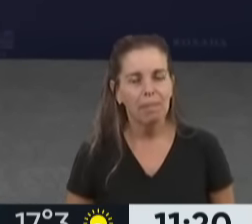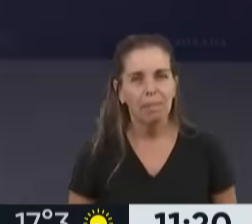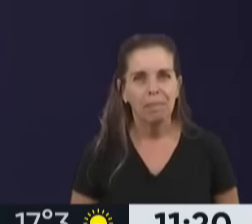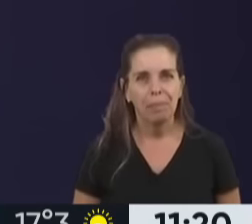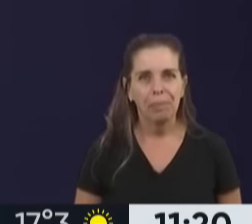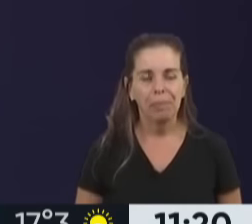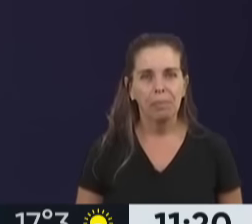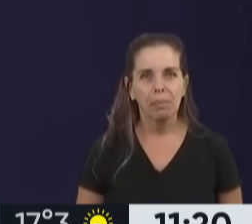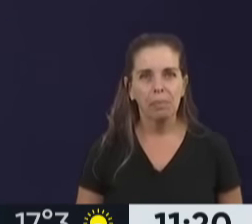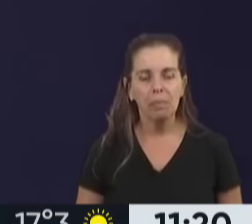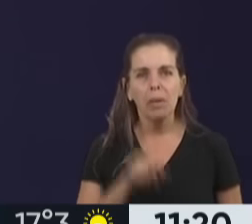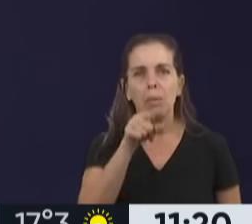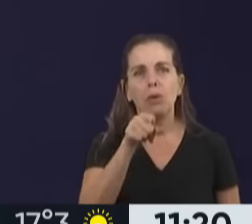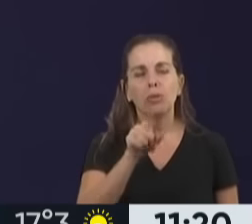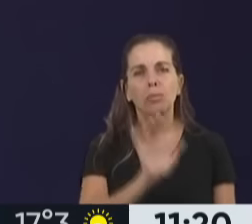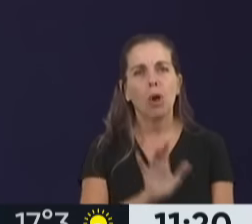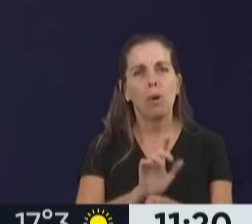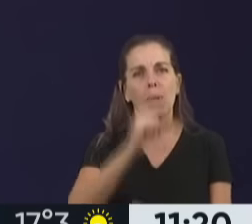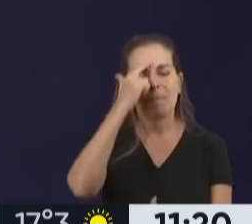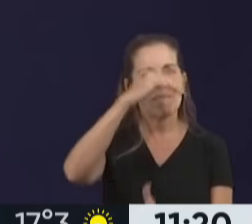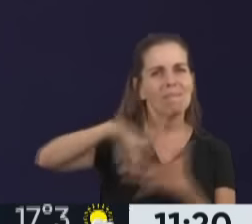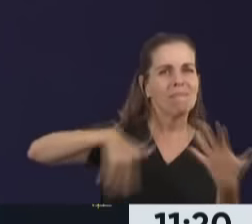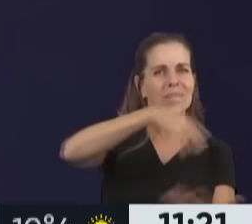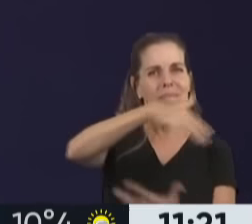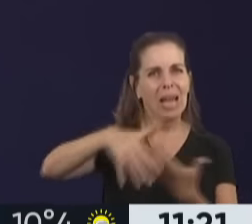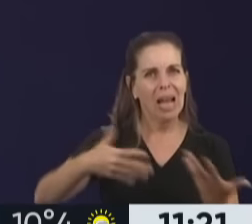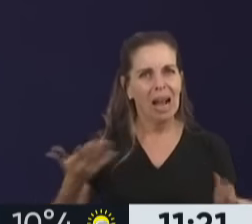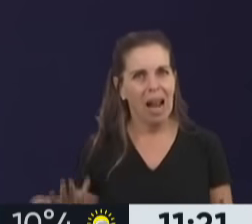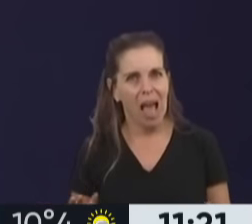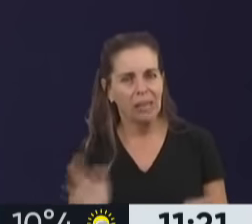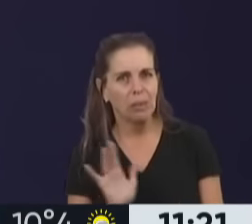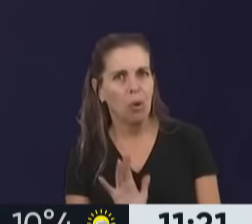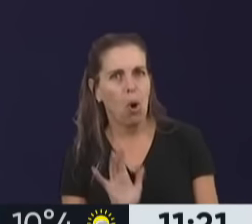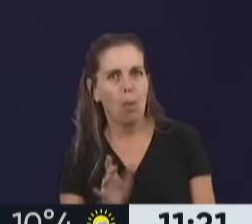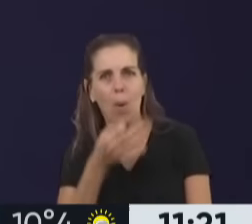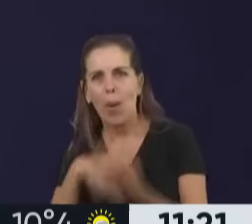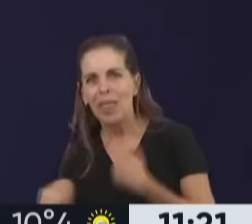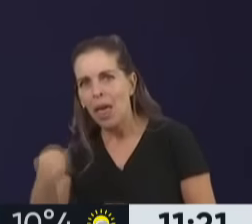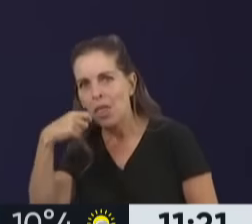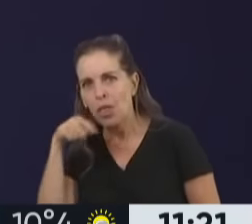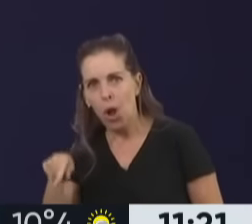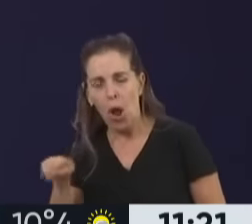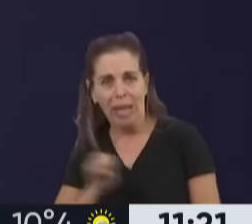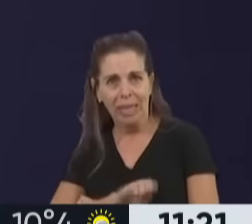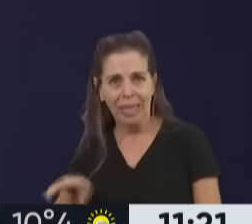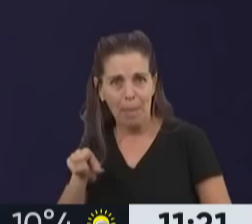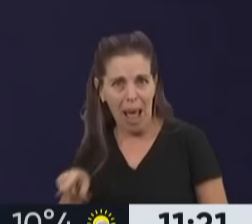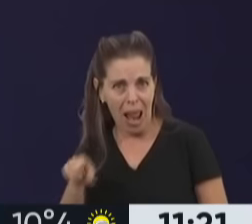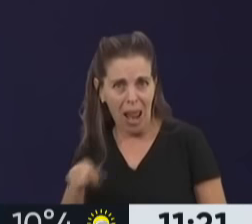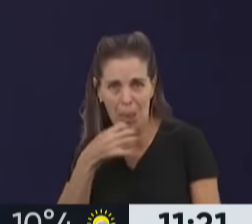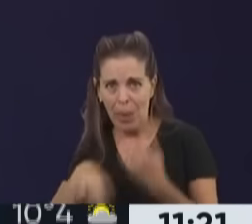estás entremezclando un delito de